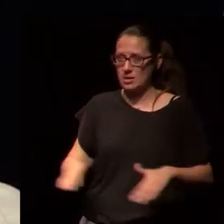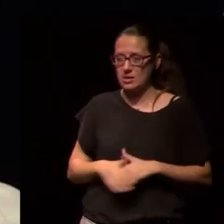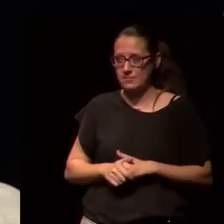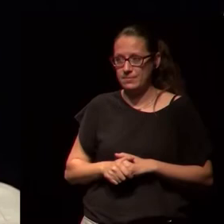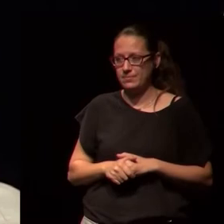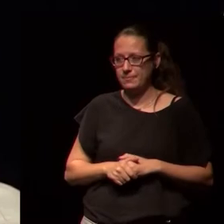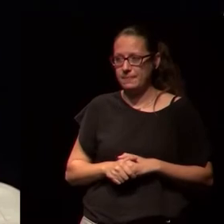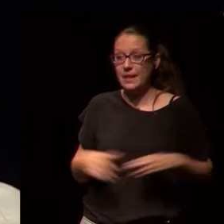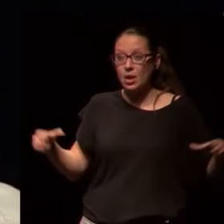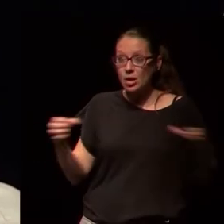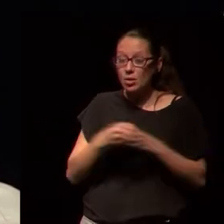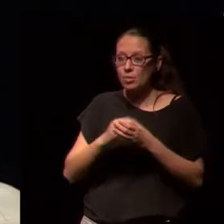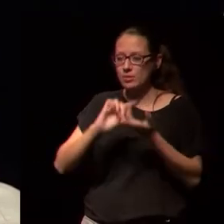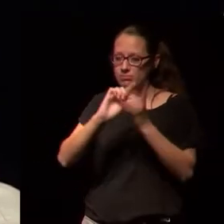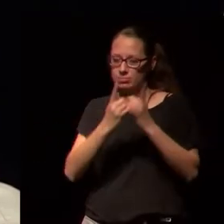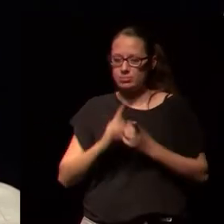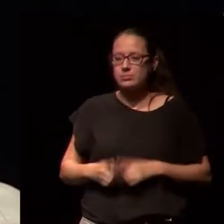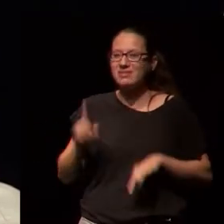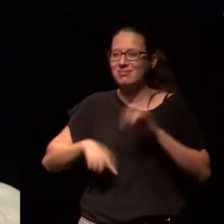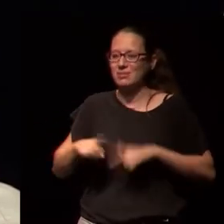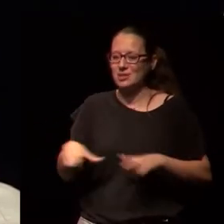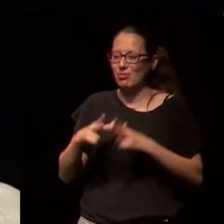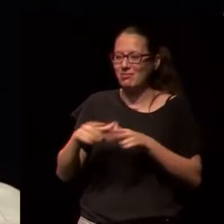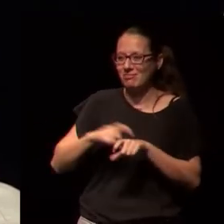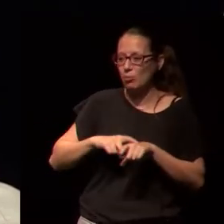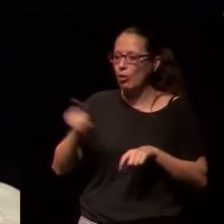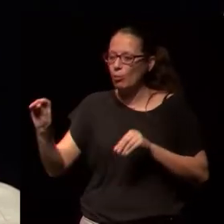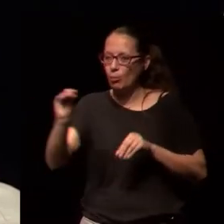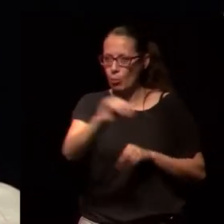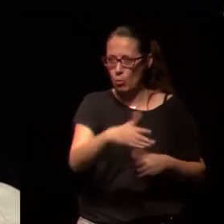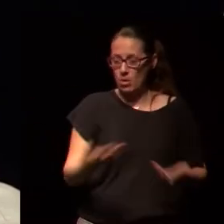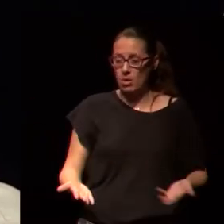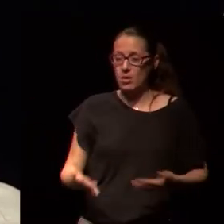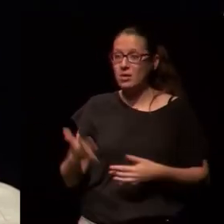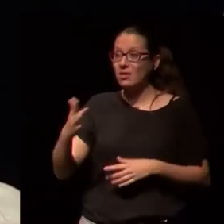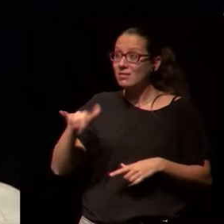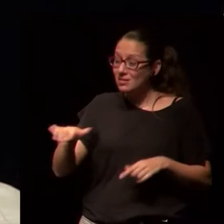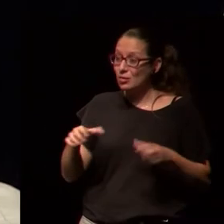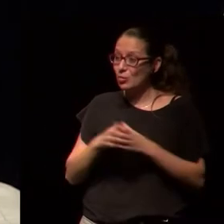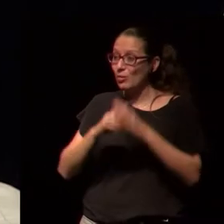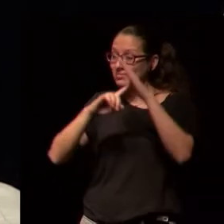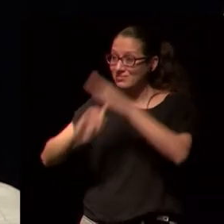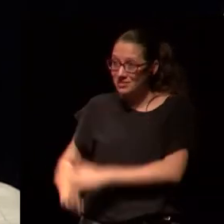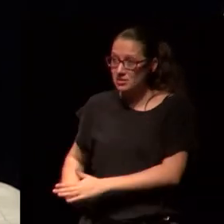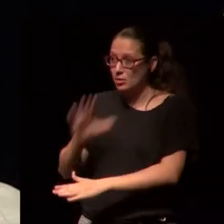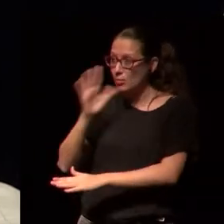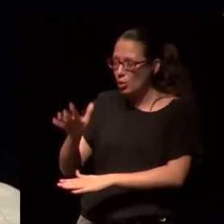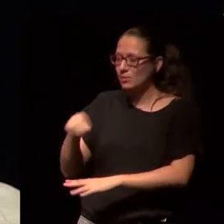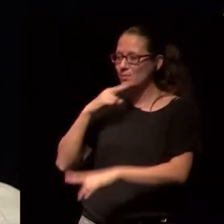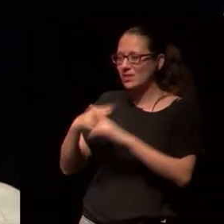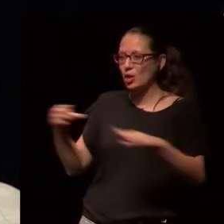grupos varían según en qué sociedad estemos, pero están marginalizados porque son grupos